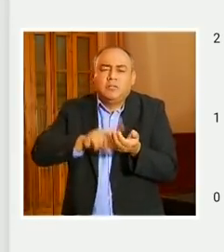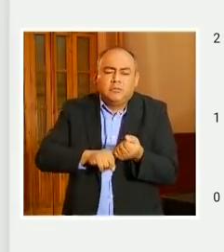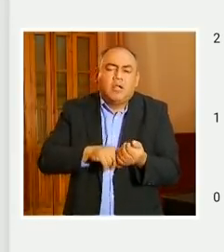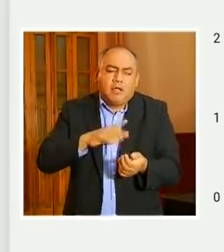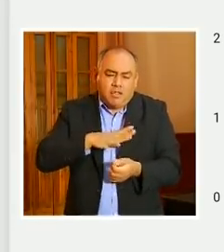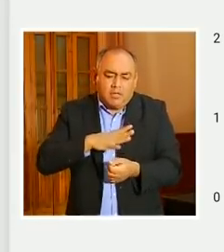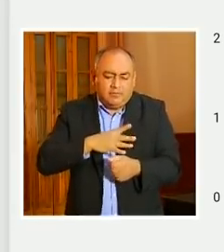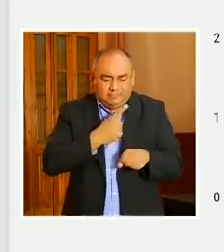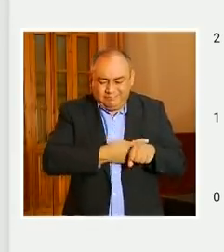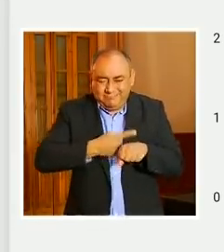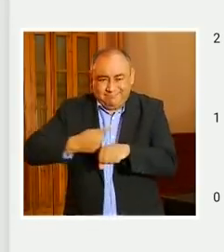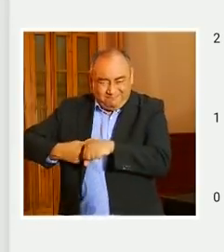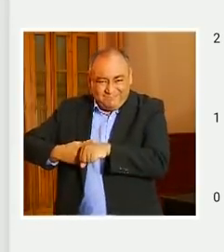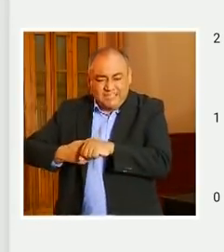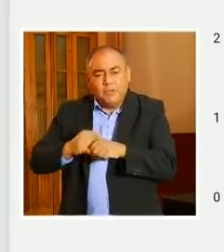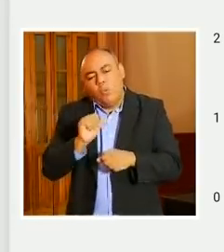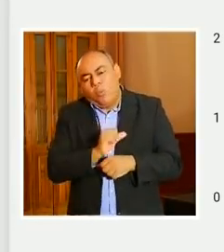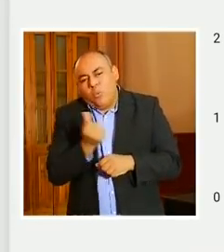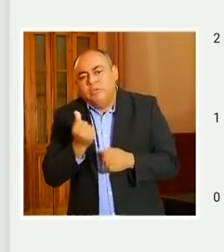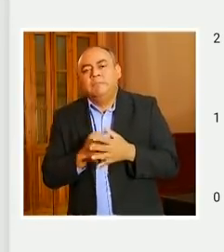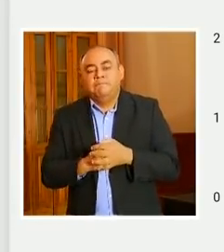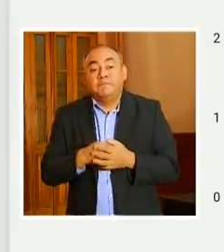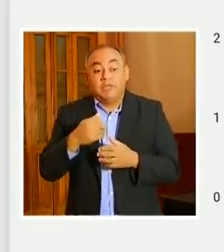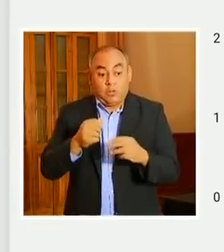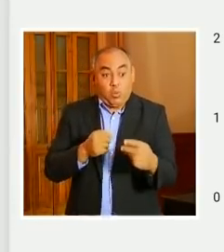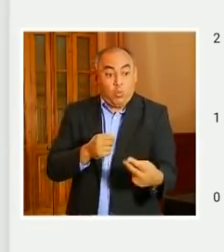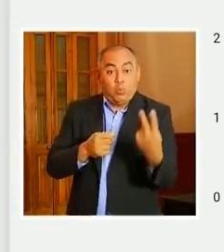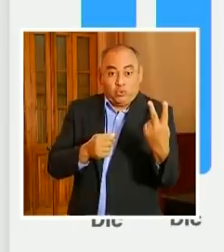otros 2 bastante estables.